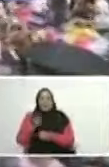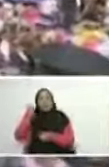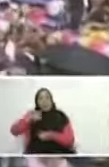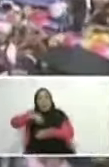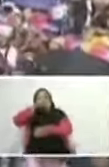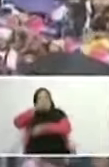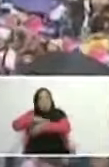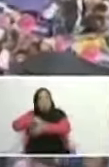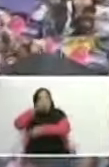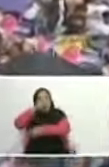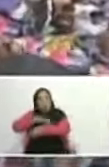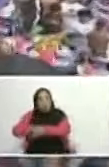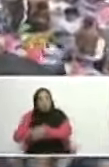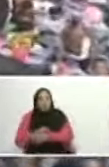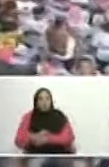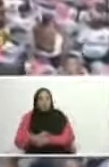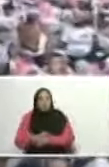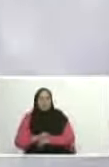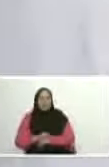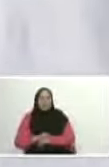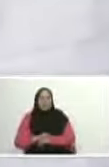Anzoátegui. Presidente, bueno,